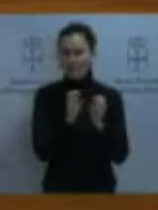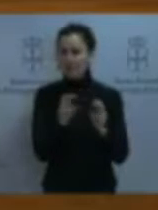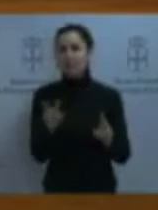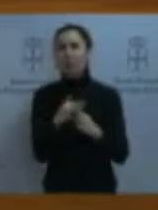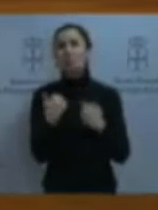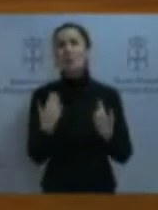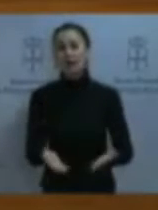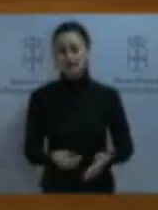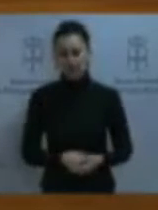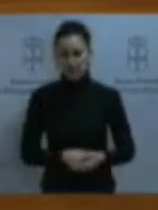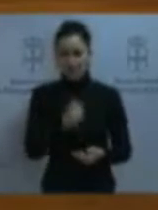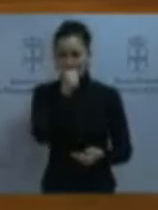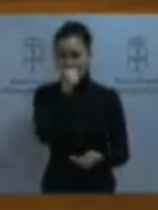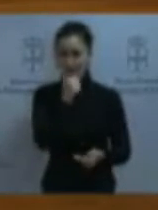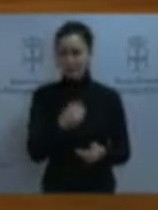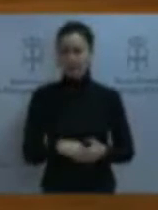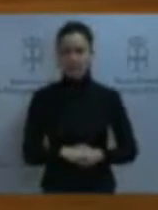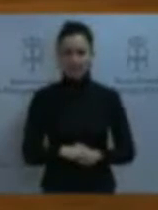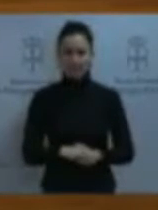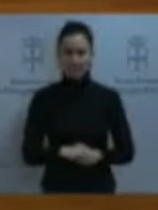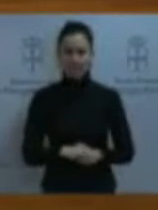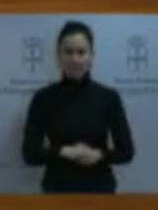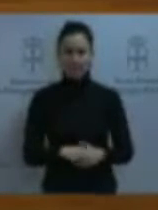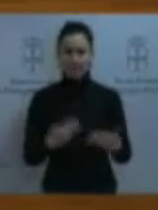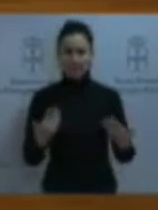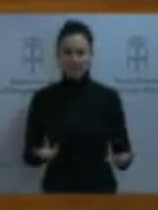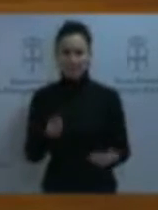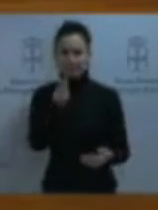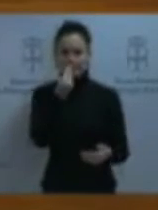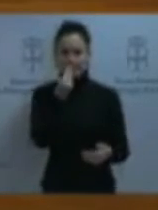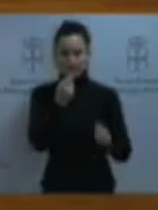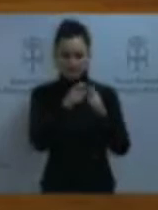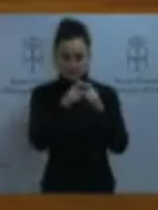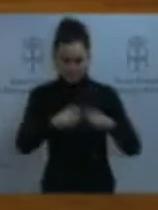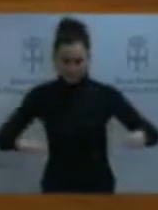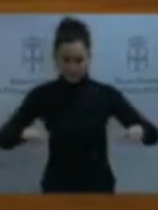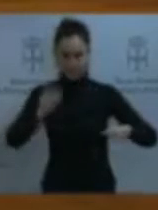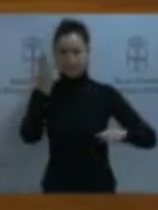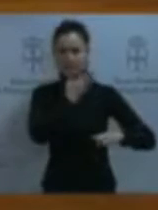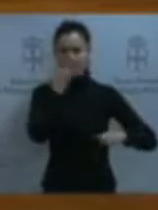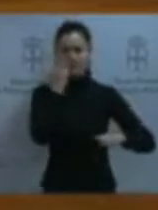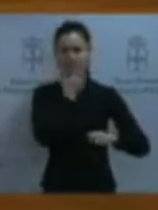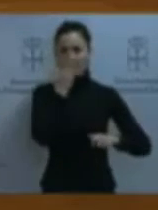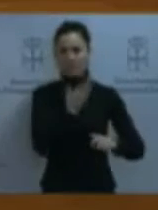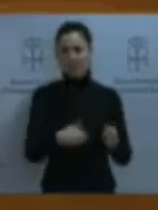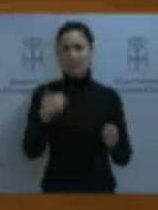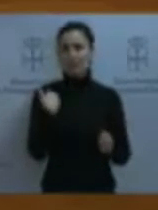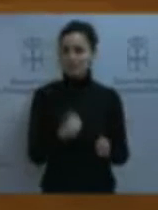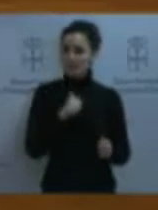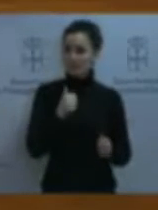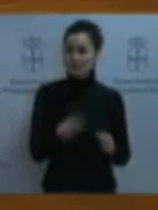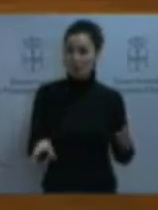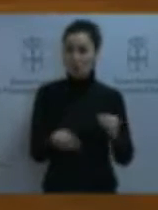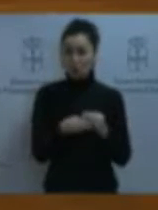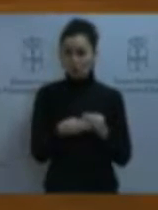trabajaban en los comedores escolares de los centros educativos a los que llevaban los niños al colegio y se ven en una situación similar